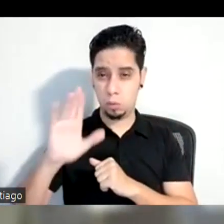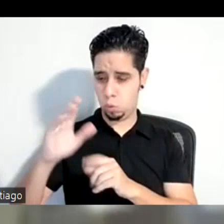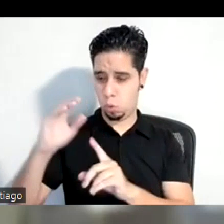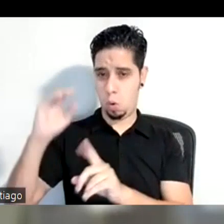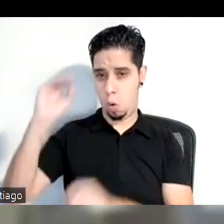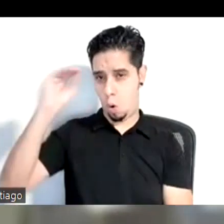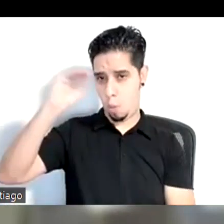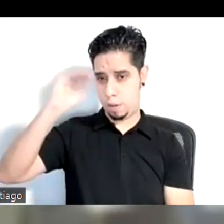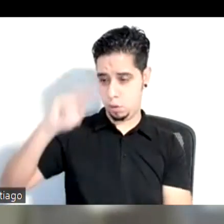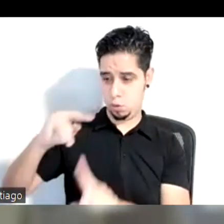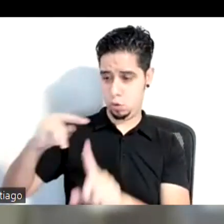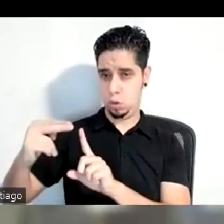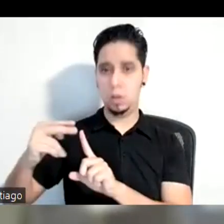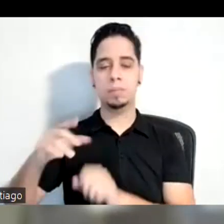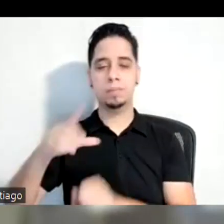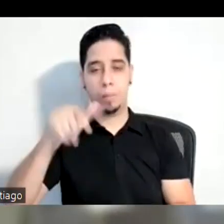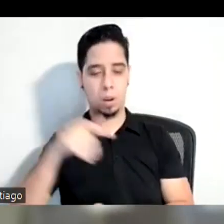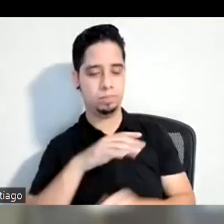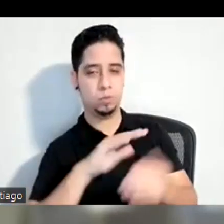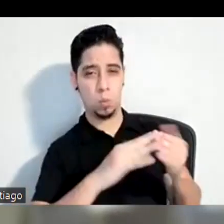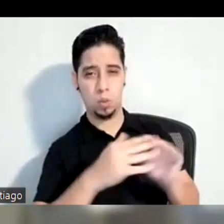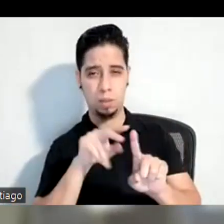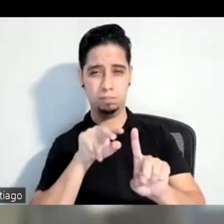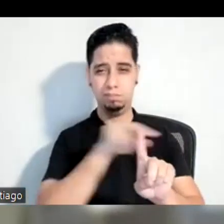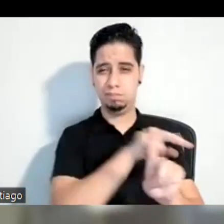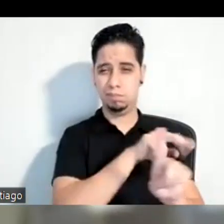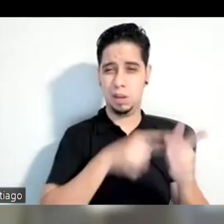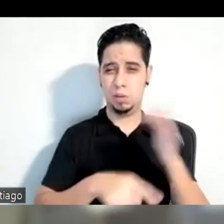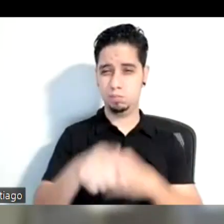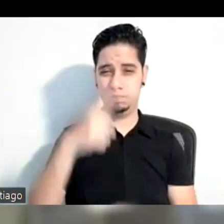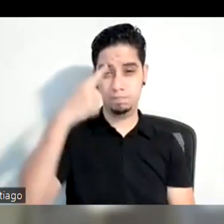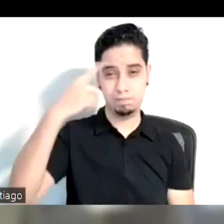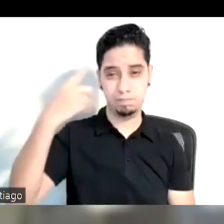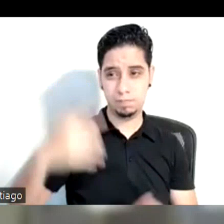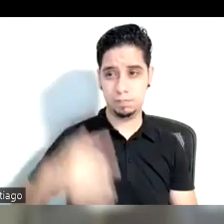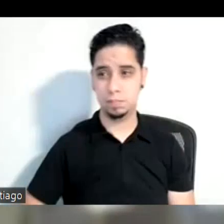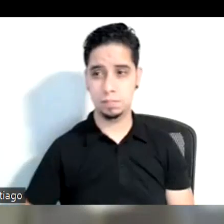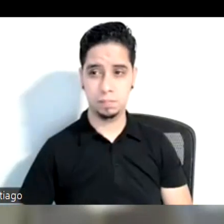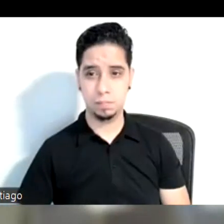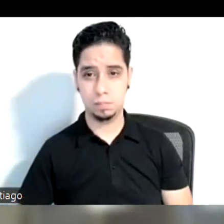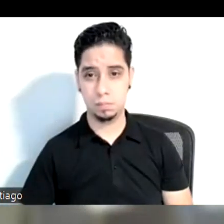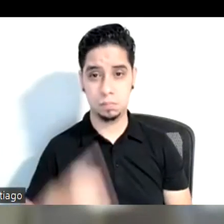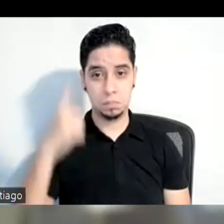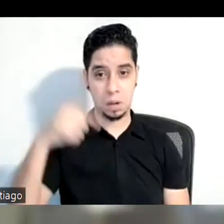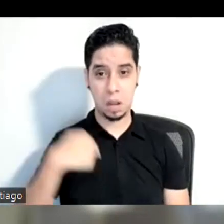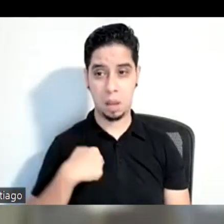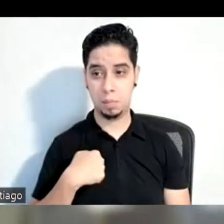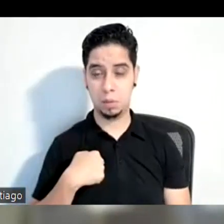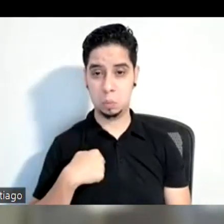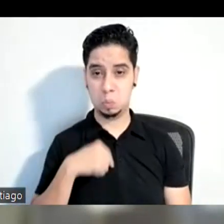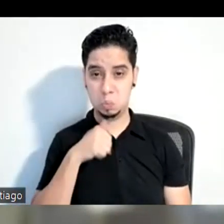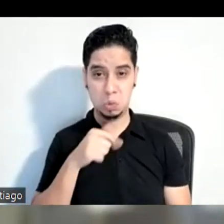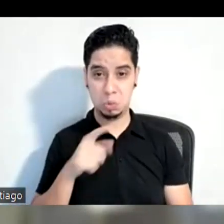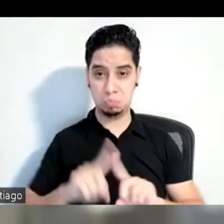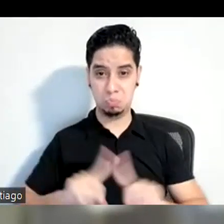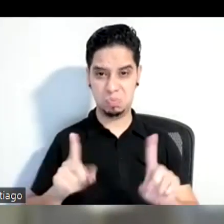comunidad? ¿Cómo lo has visto? ¿Cómo lo ves? Bueno, para mí no hace mucha diferencia porque el trabajo que yo tengo